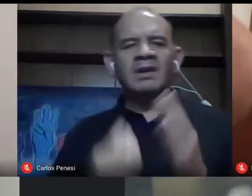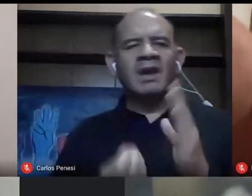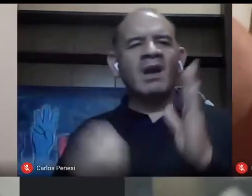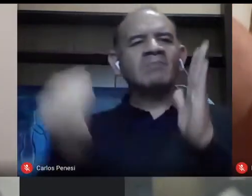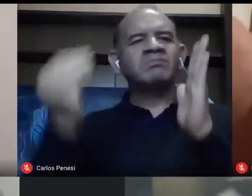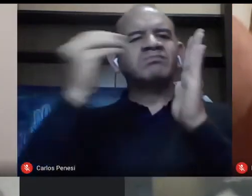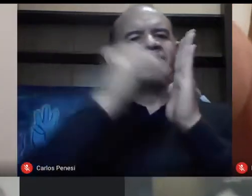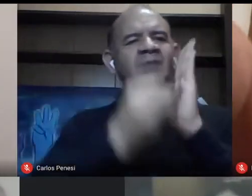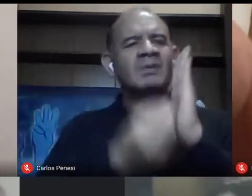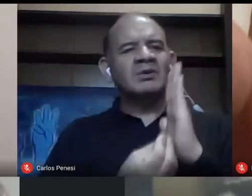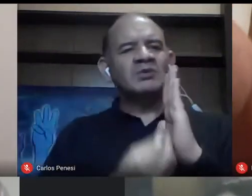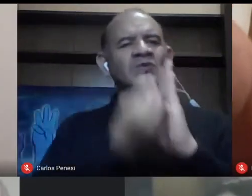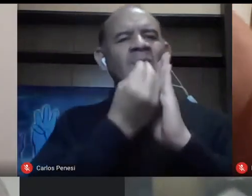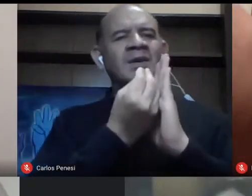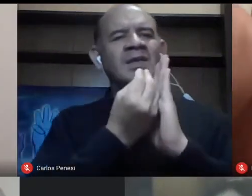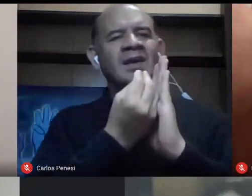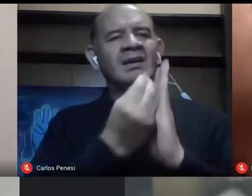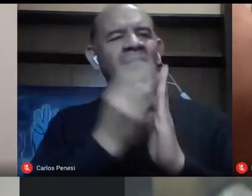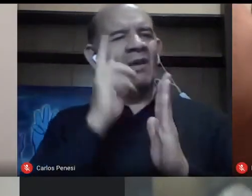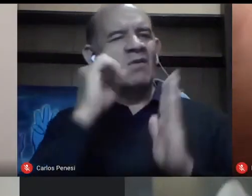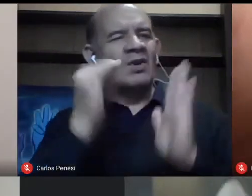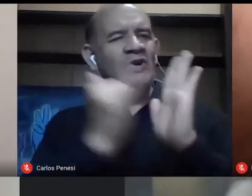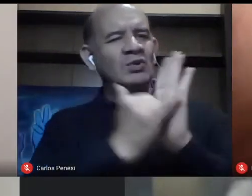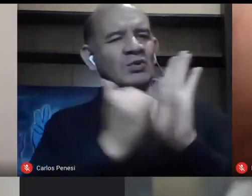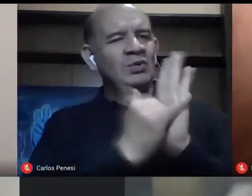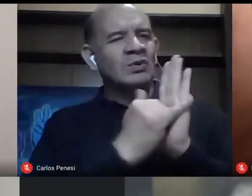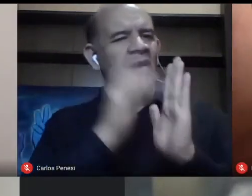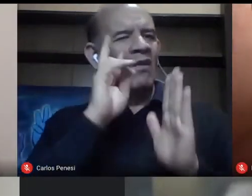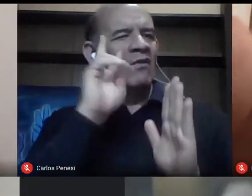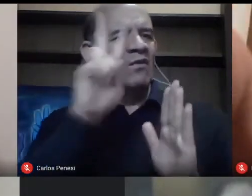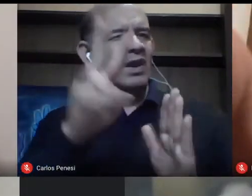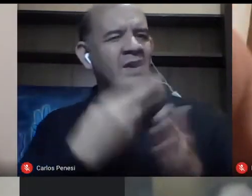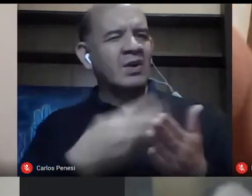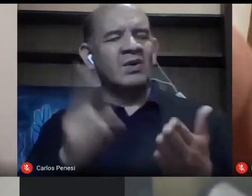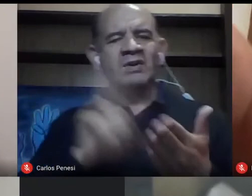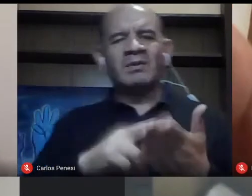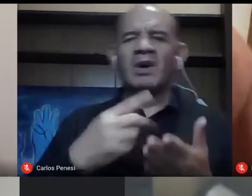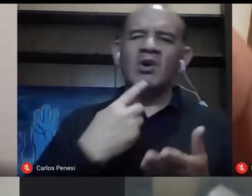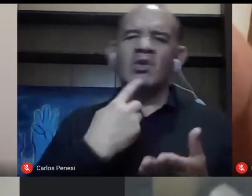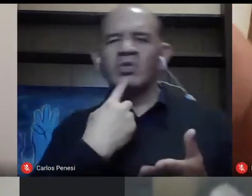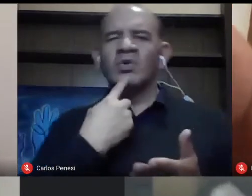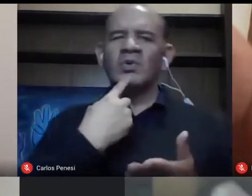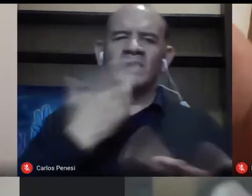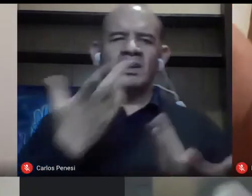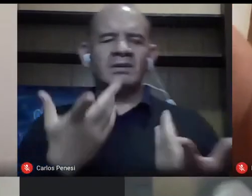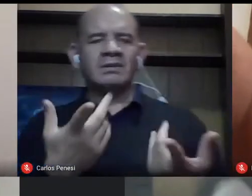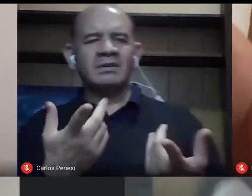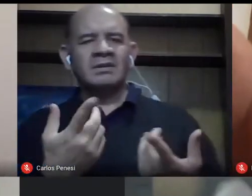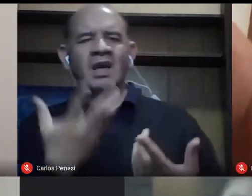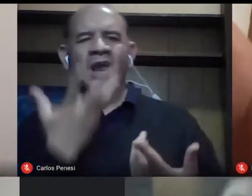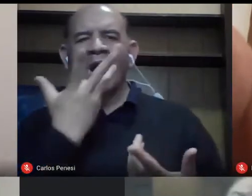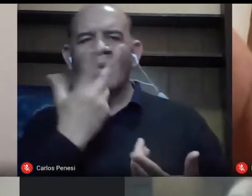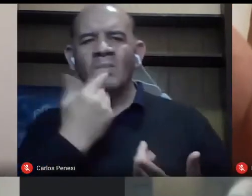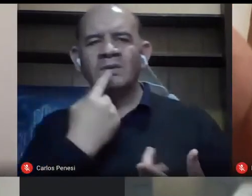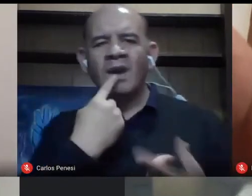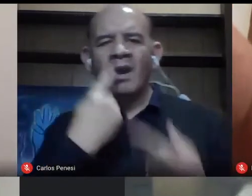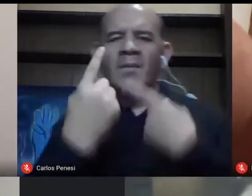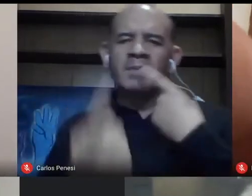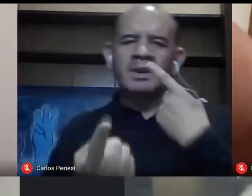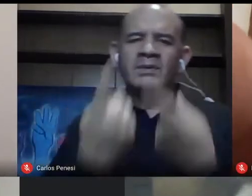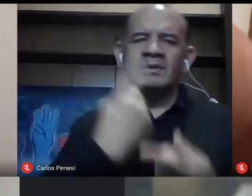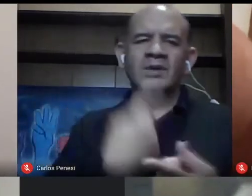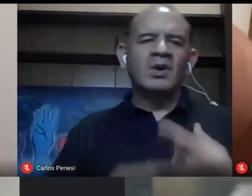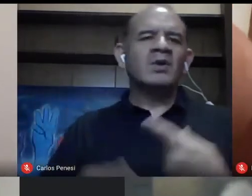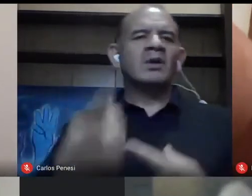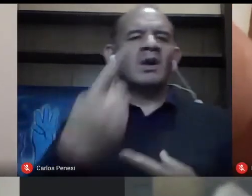así que pueden después compartirla, mirarla de nuevo, sacarse dudas, y también si les quedan ganas de preguntar, después se pueden contactar con la